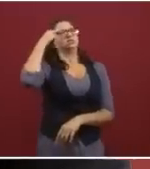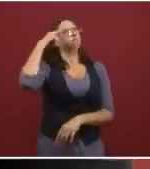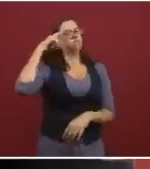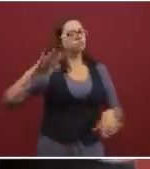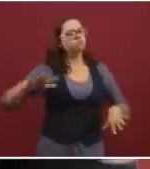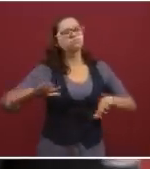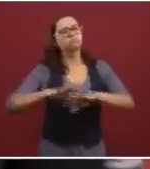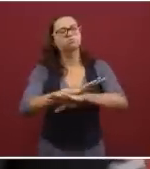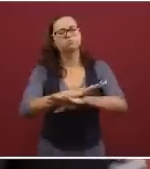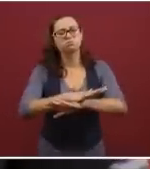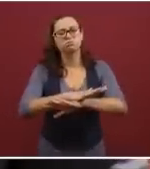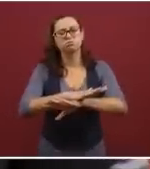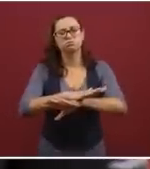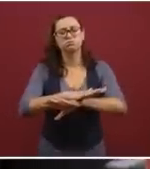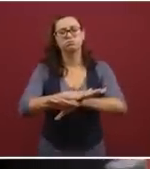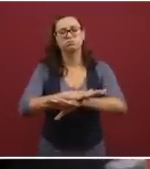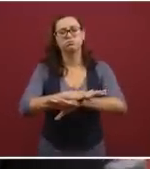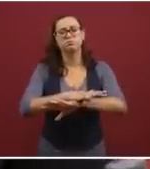se